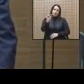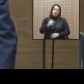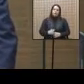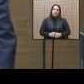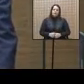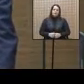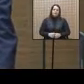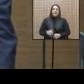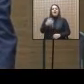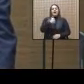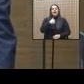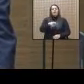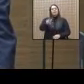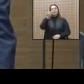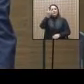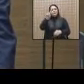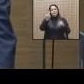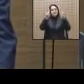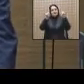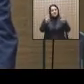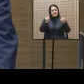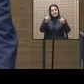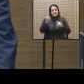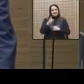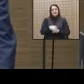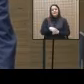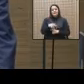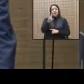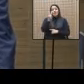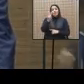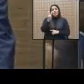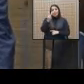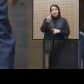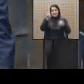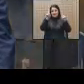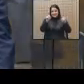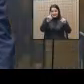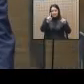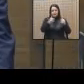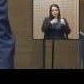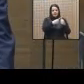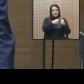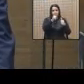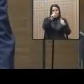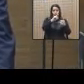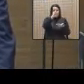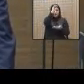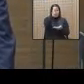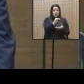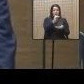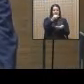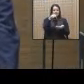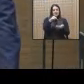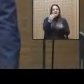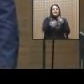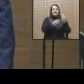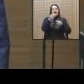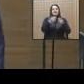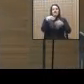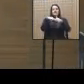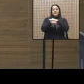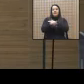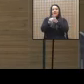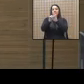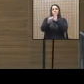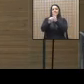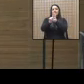Es que hay dos tesis. La tesis de un recorte que lo que hace es meter a esta Asamblea Legislativa en un